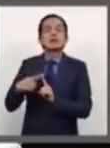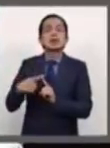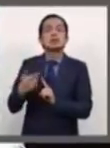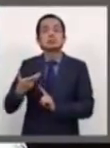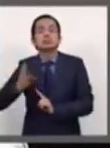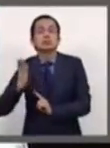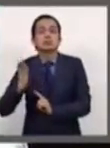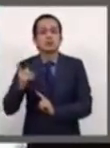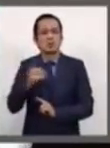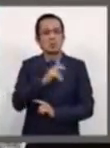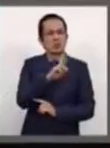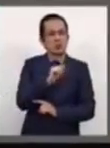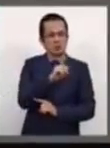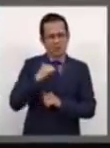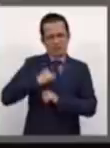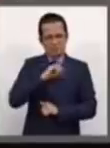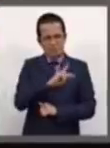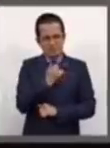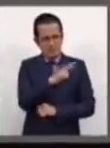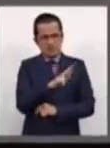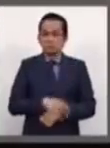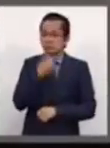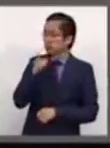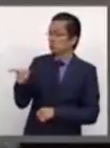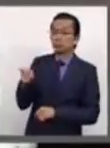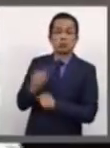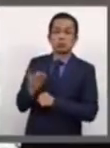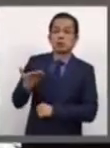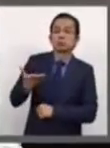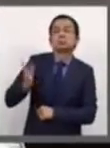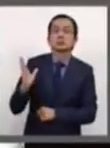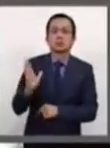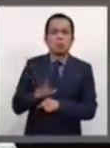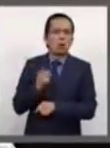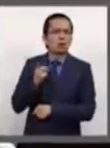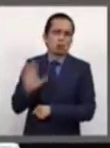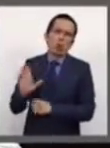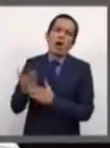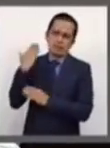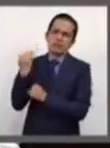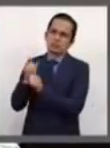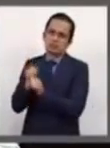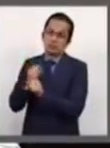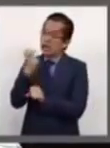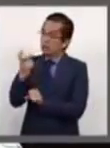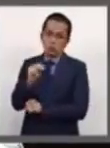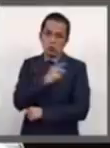llega en ipso facto, te vas porque lograste investigar donde no